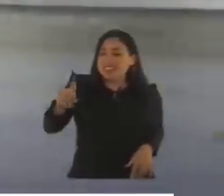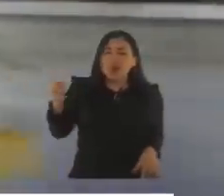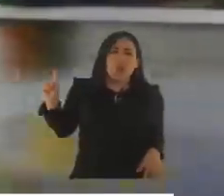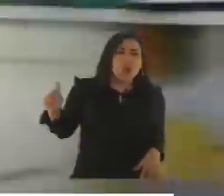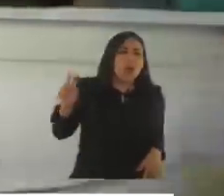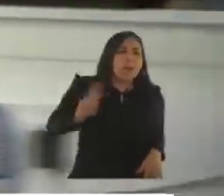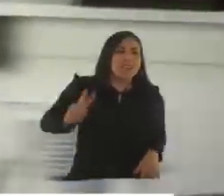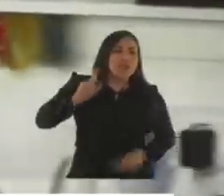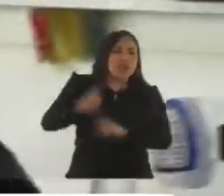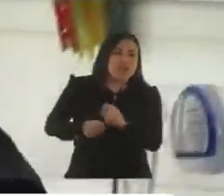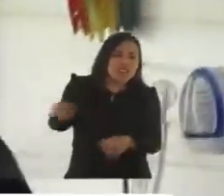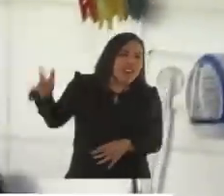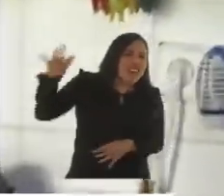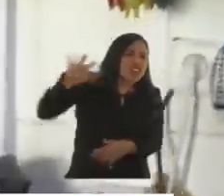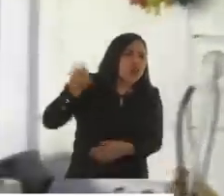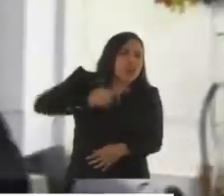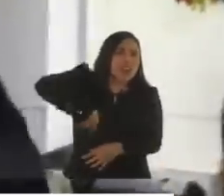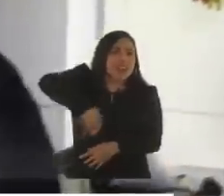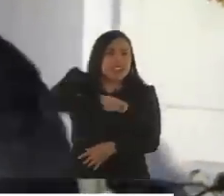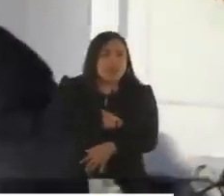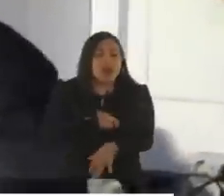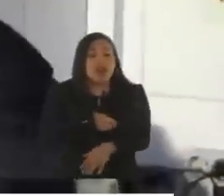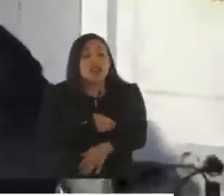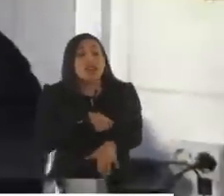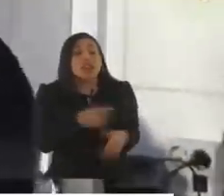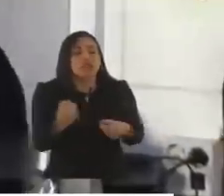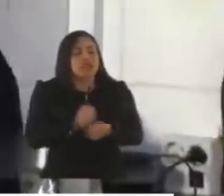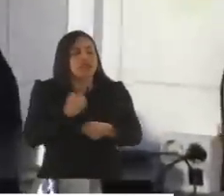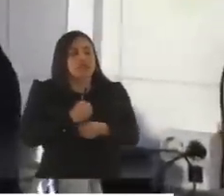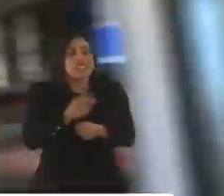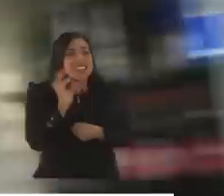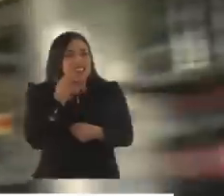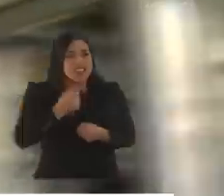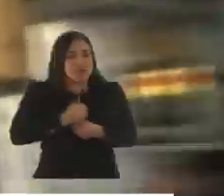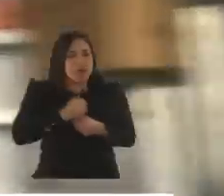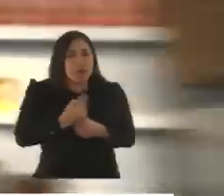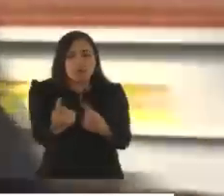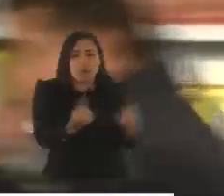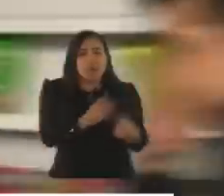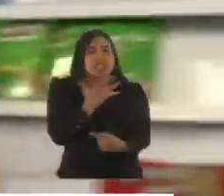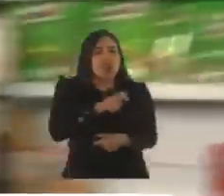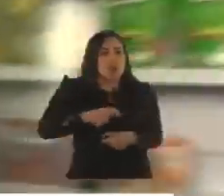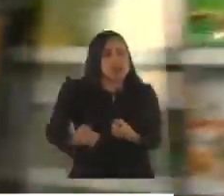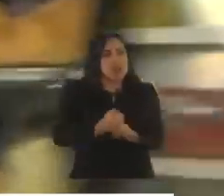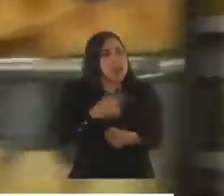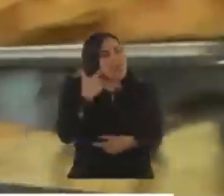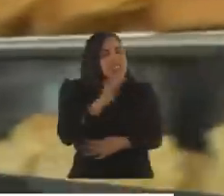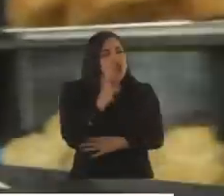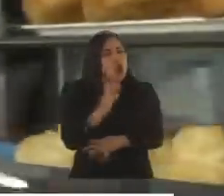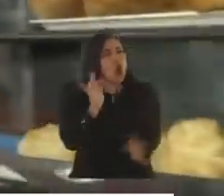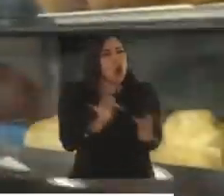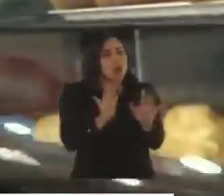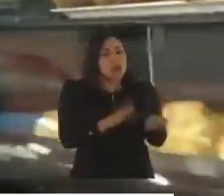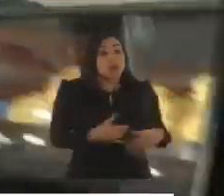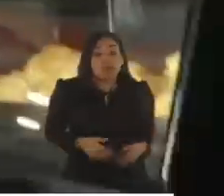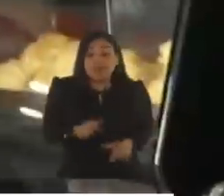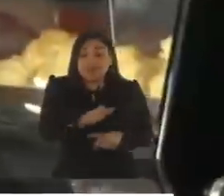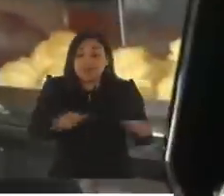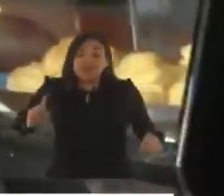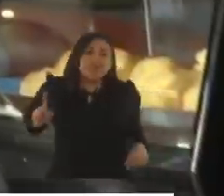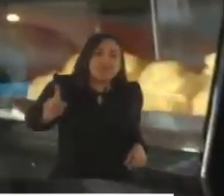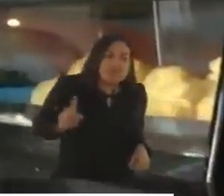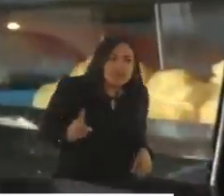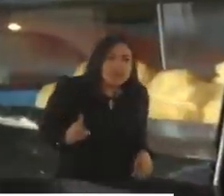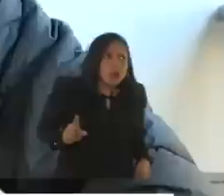22 años a España y ahora da empleo a 5 personas en su cafetería que parece un pedacito de Colombia. Cuando la persona llega al